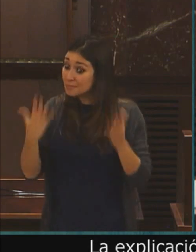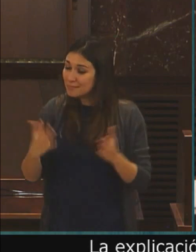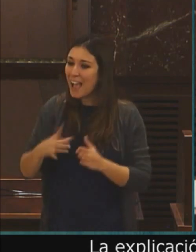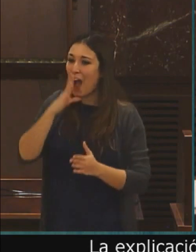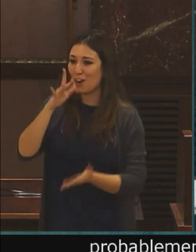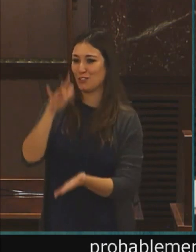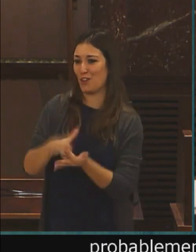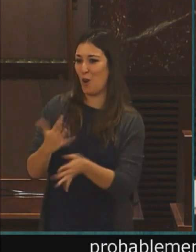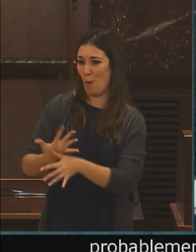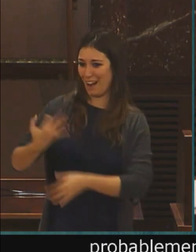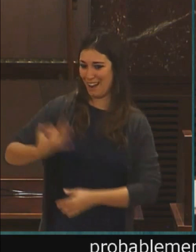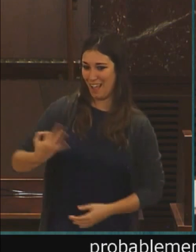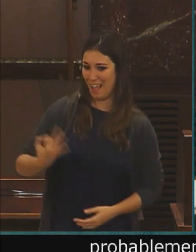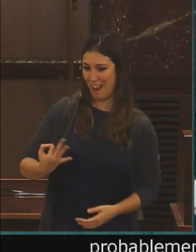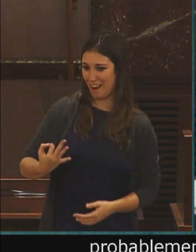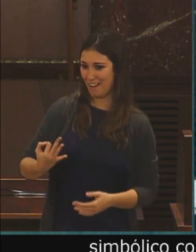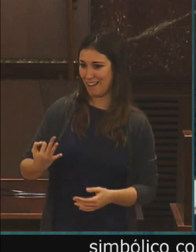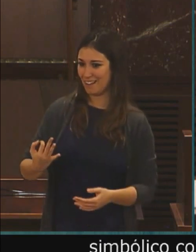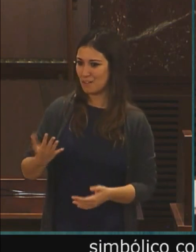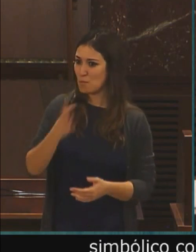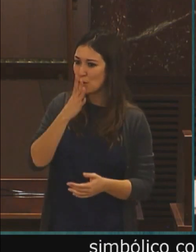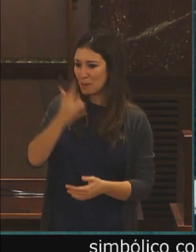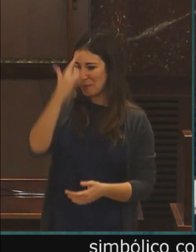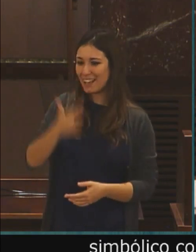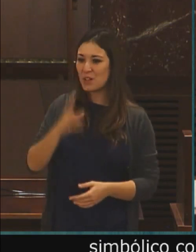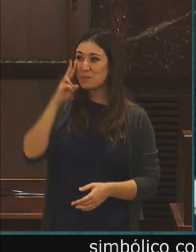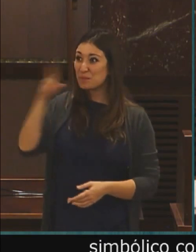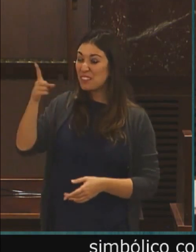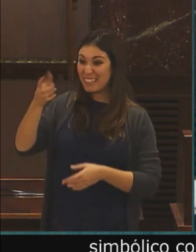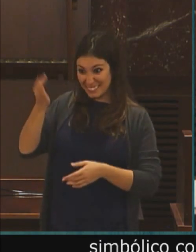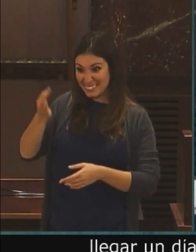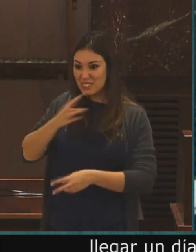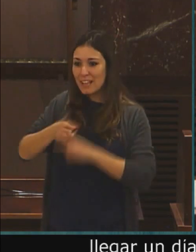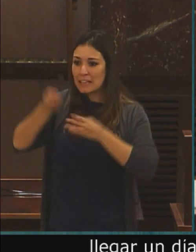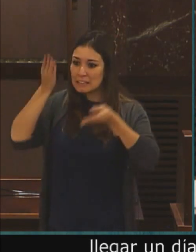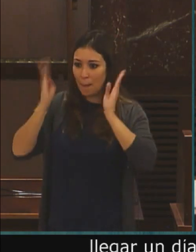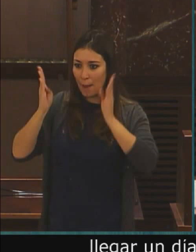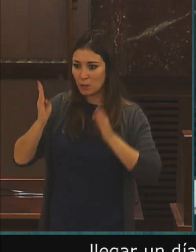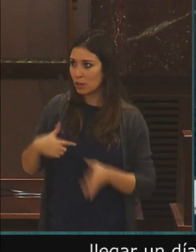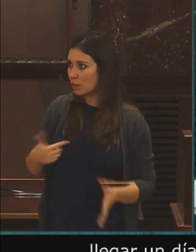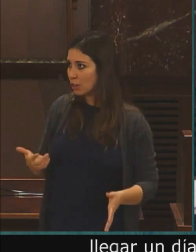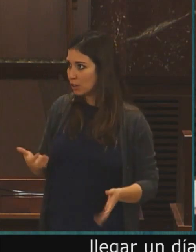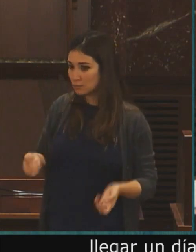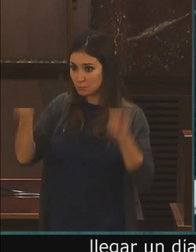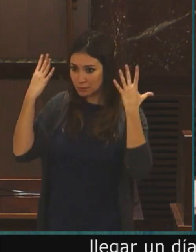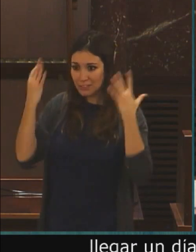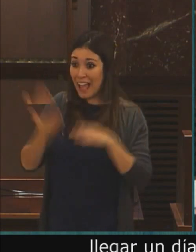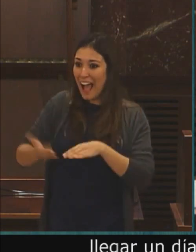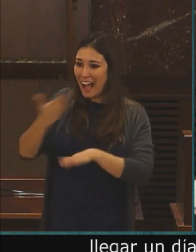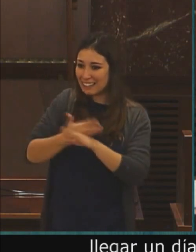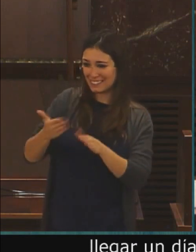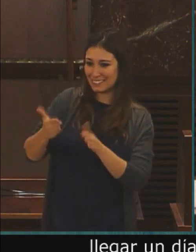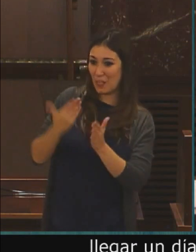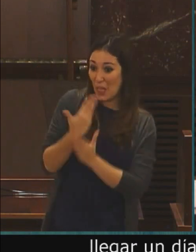No podemos llegar un día y decir que nos vamos a ver caballos sin haber hecho un trabajo previo de anticipación, ya que no lo entenderán.